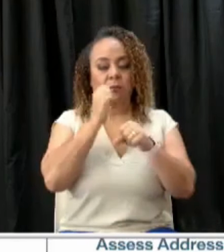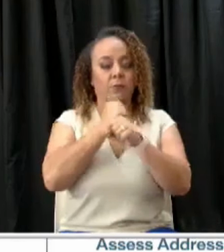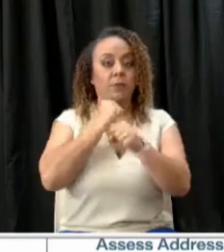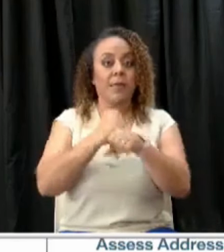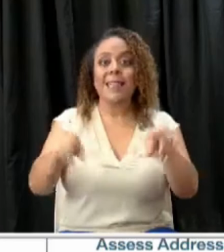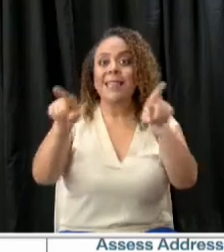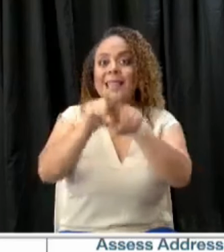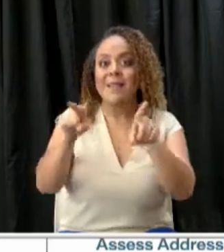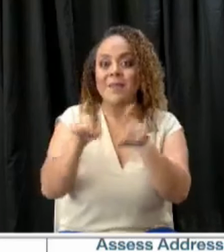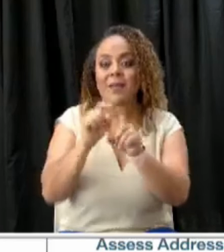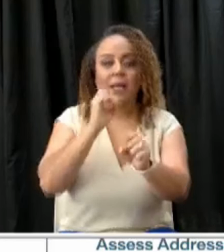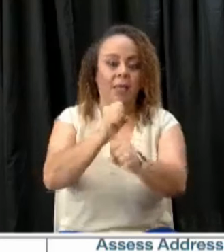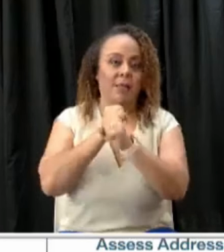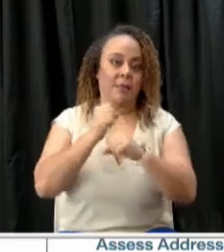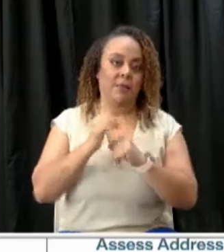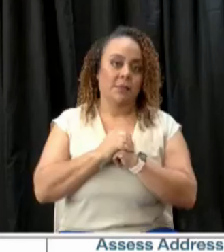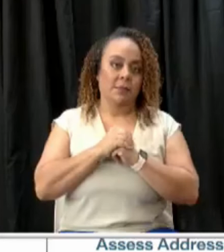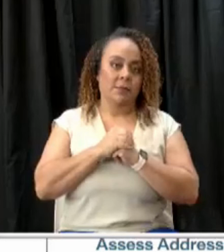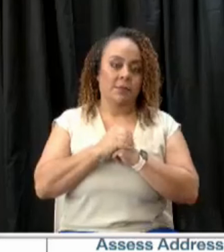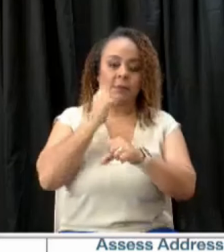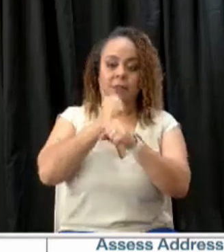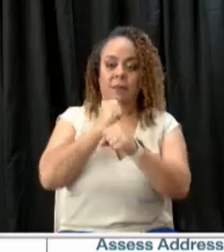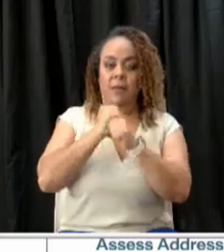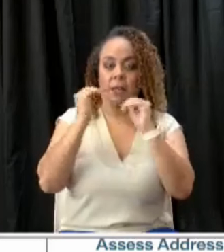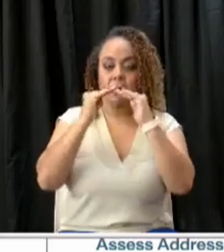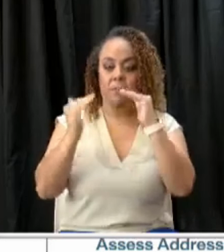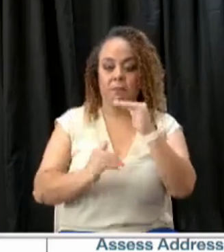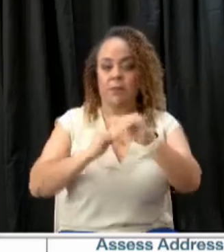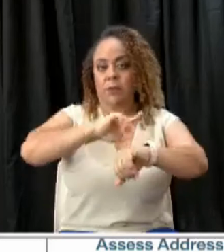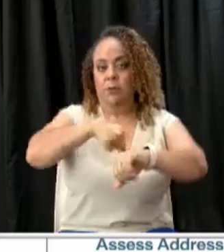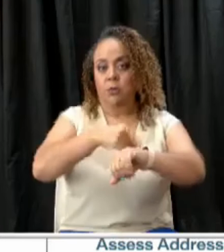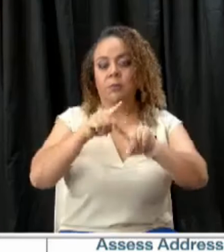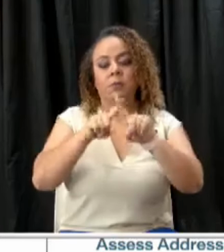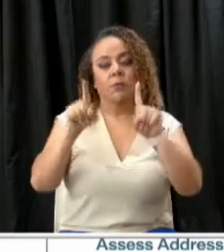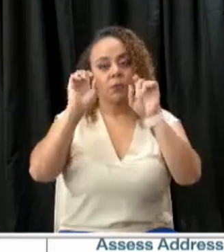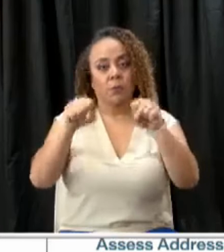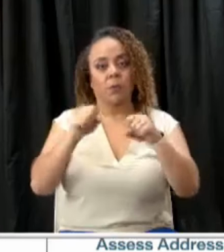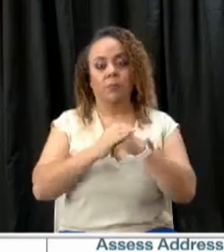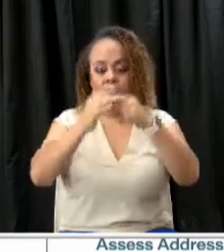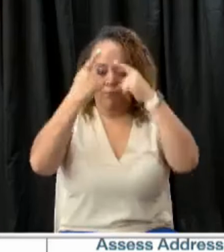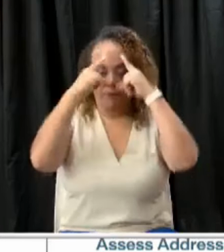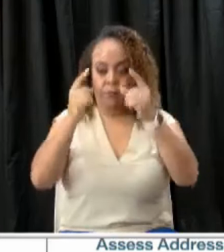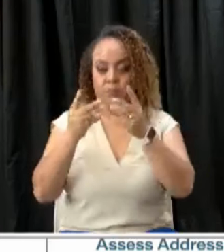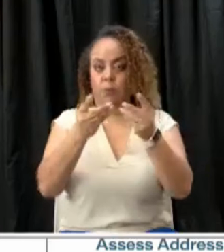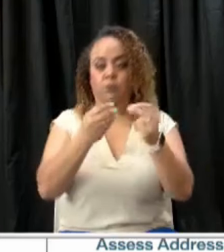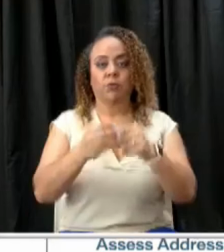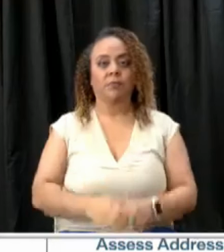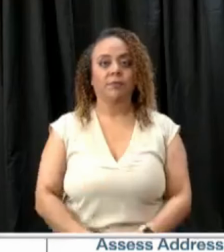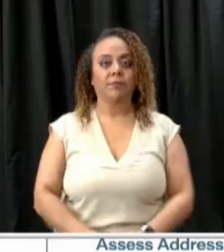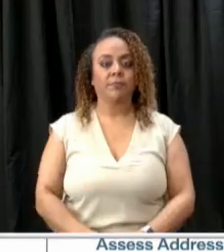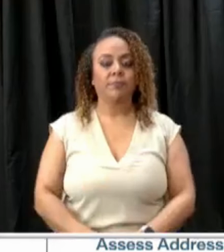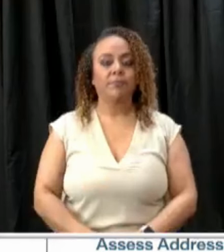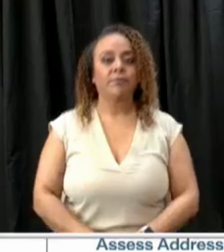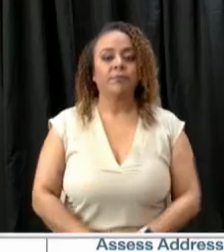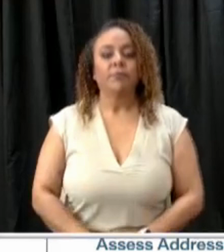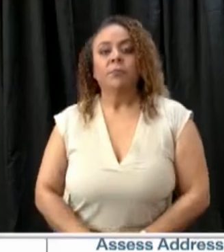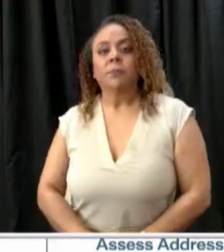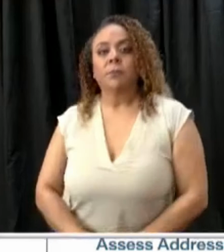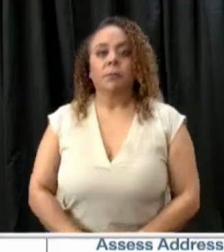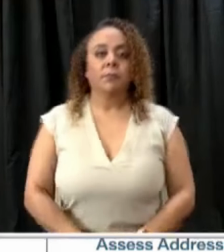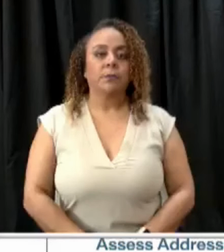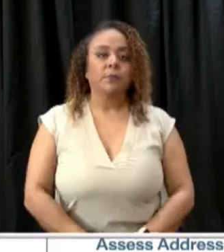también se garantice trabajar menos horas, pero que se pueda lograr producir más. Okay,